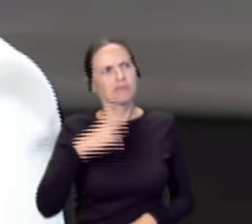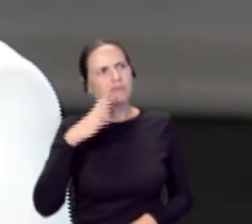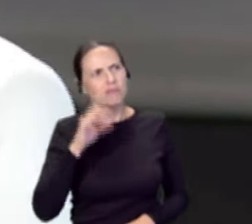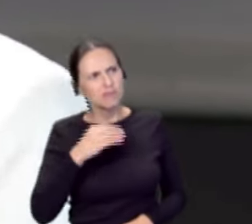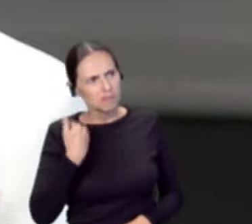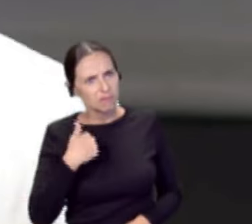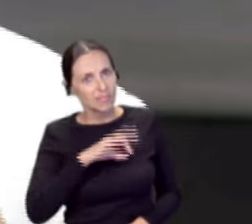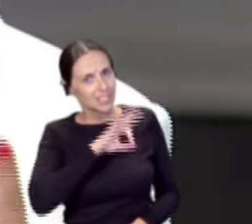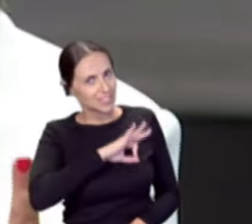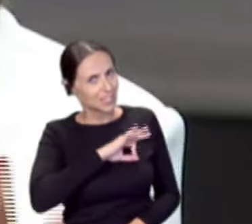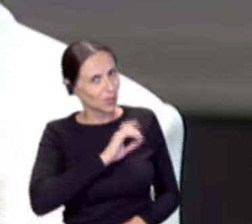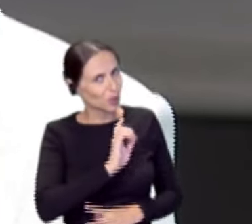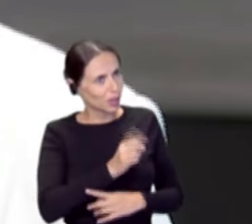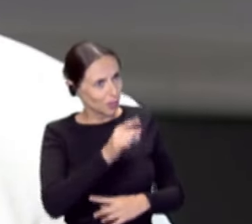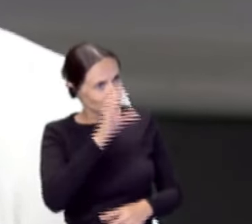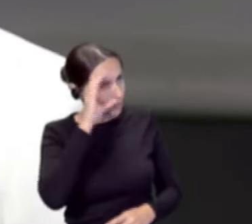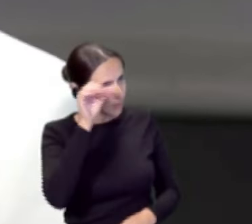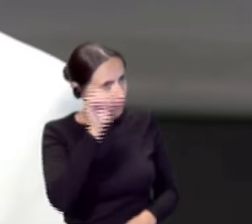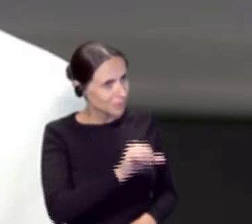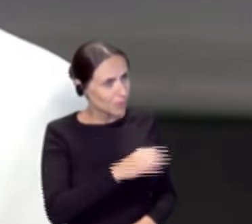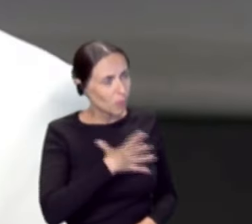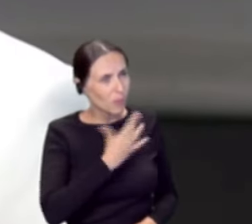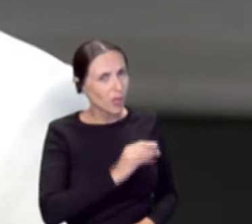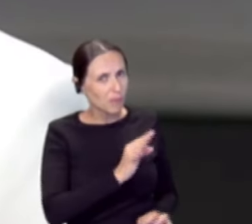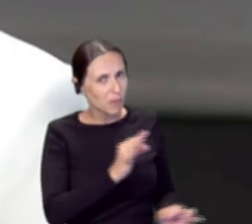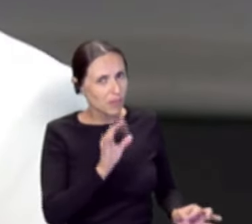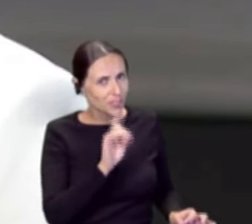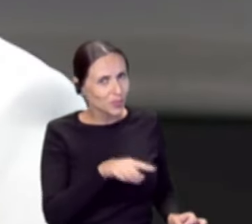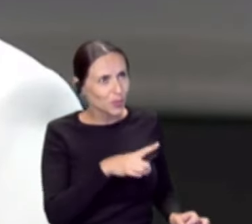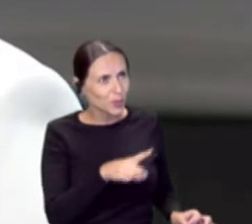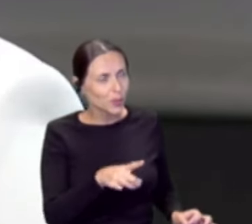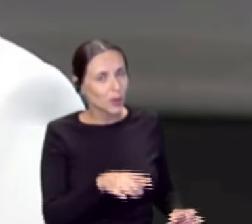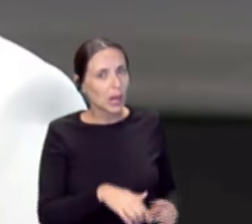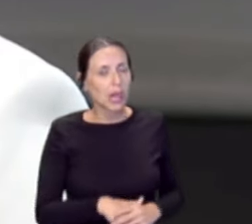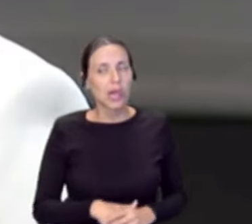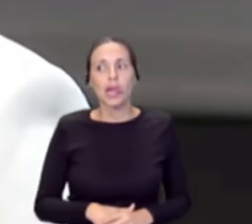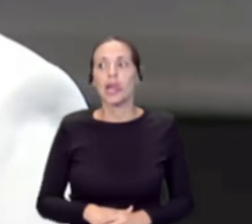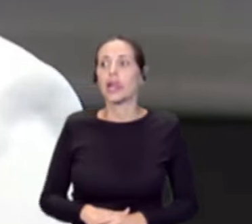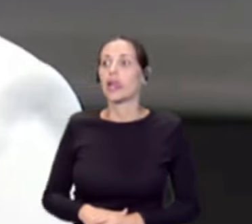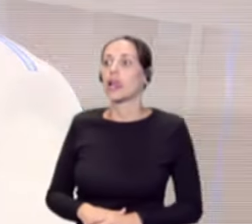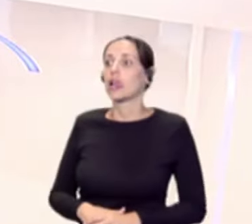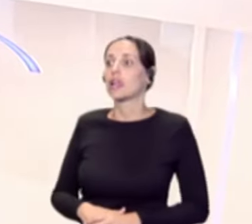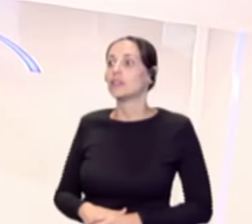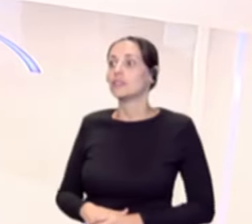puede... Podemos escucharlo a él perfectamente. Sí, bueno...